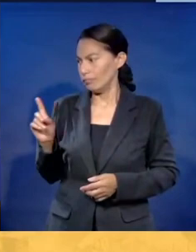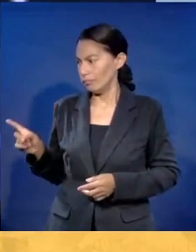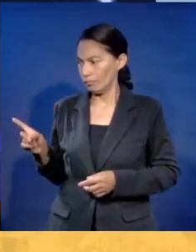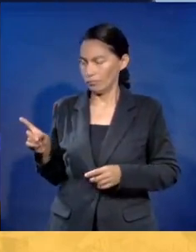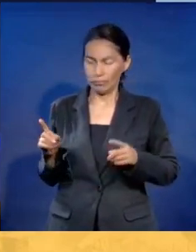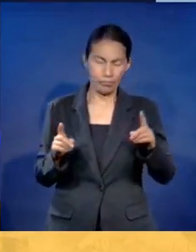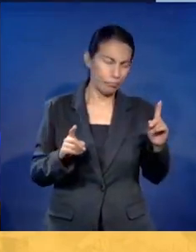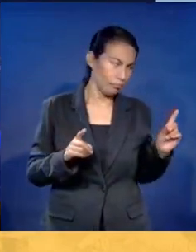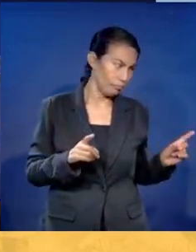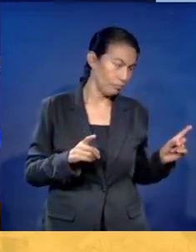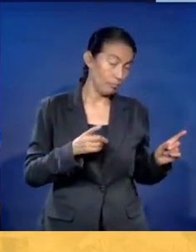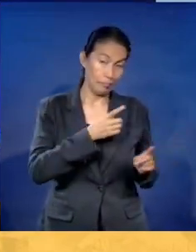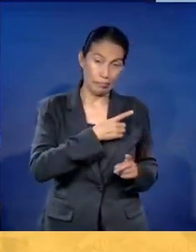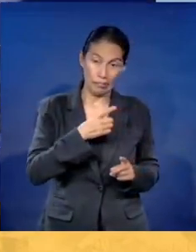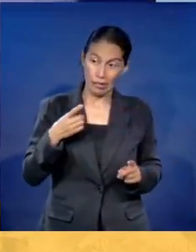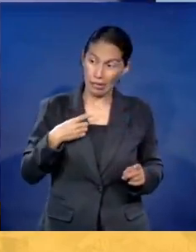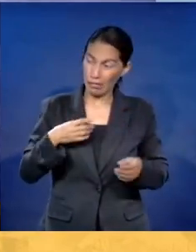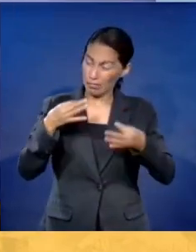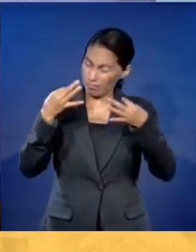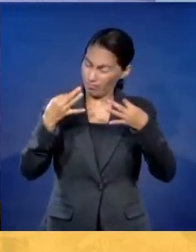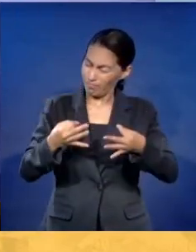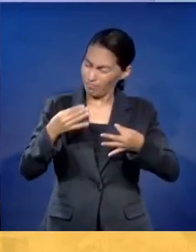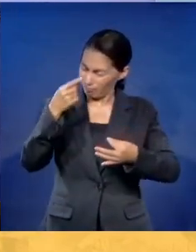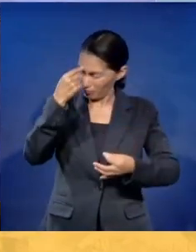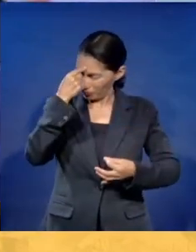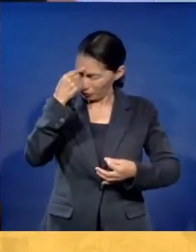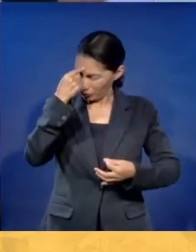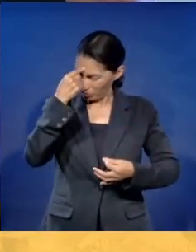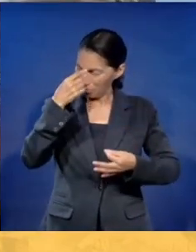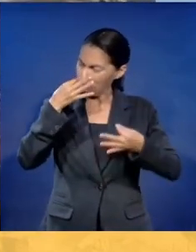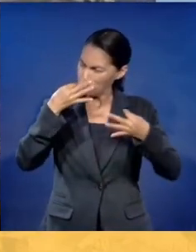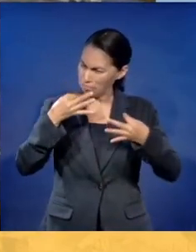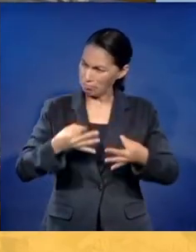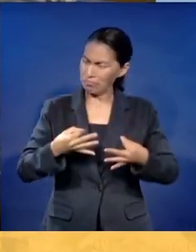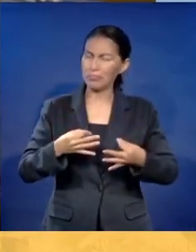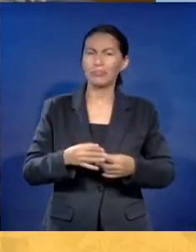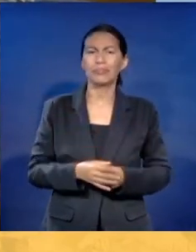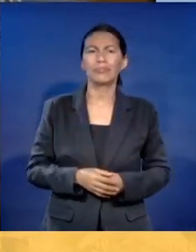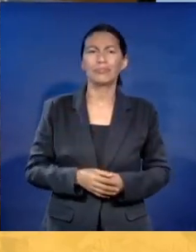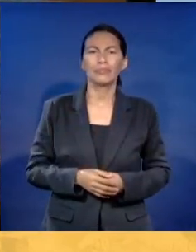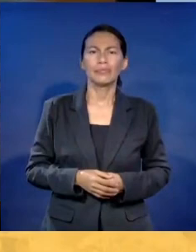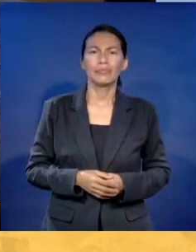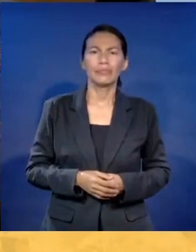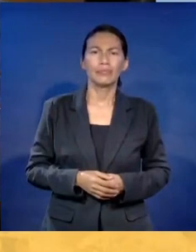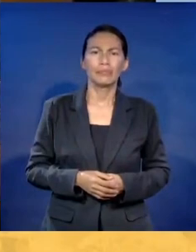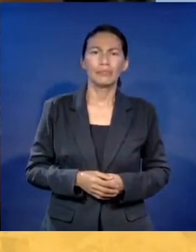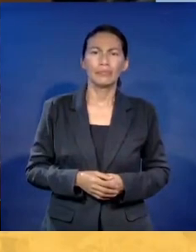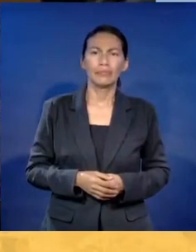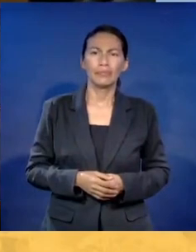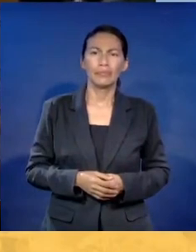ser inmaduros para estas cosas Dile al que está al lado hay que ser inmaduros para estas cosas